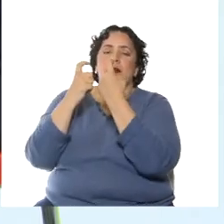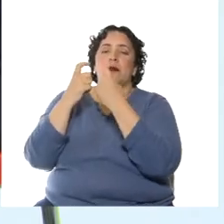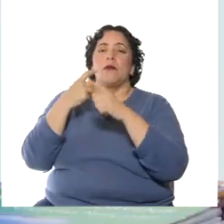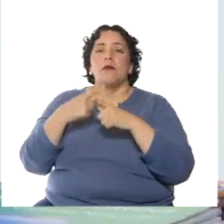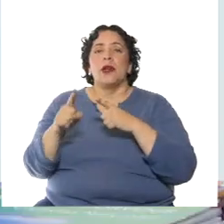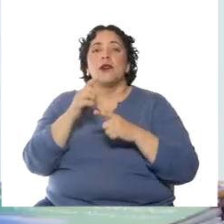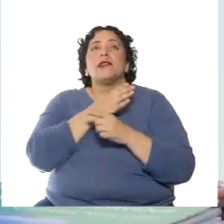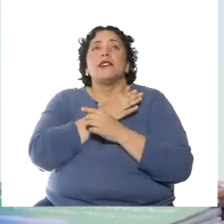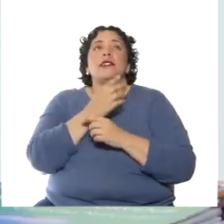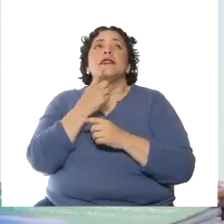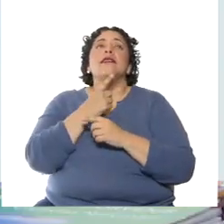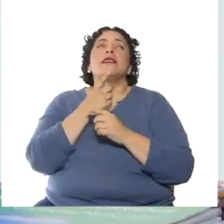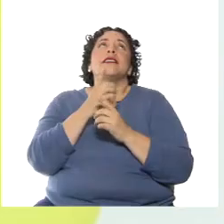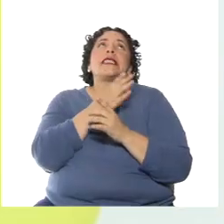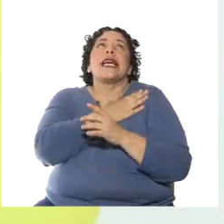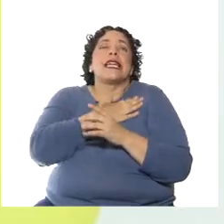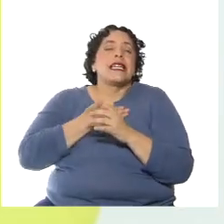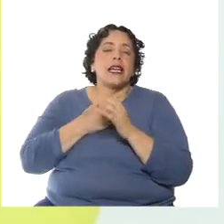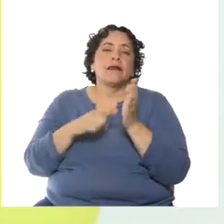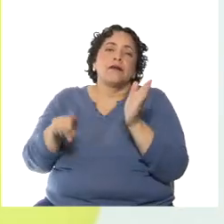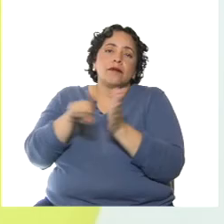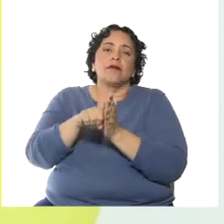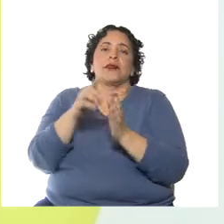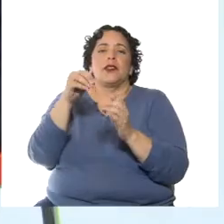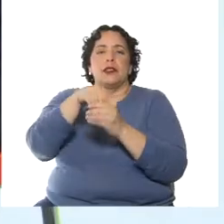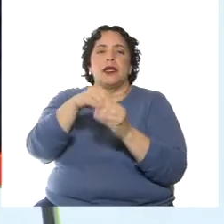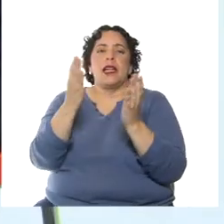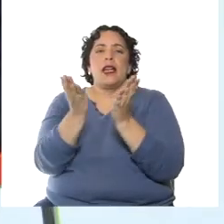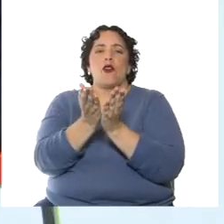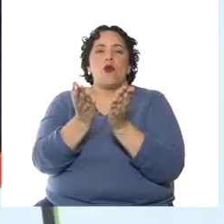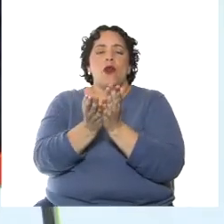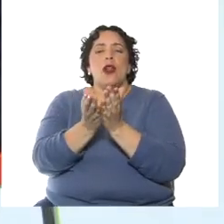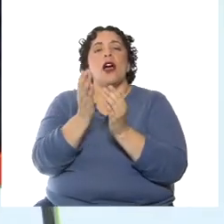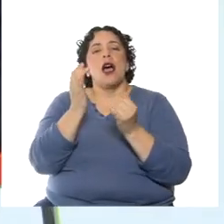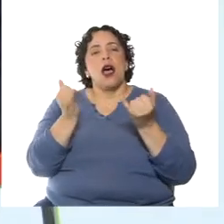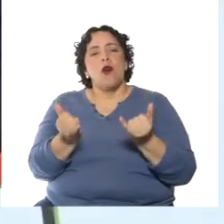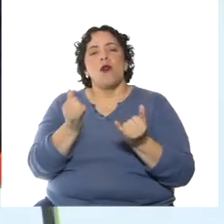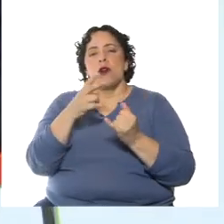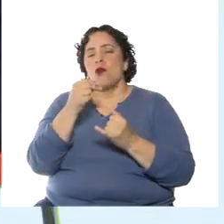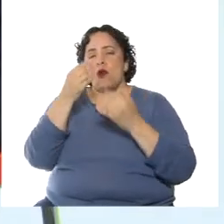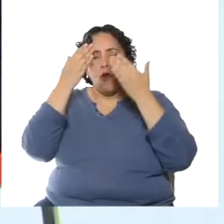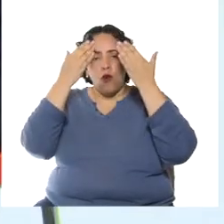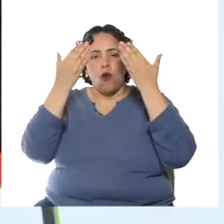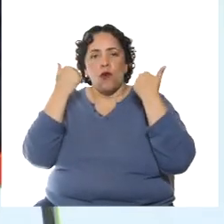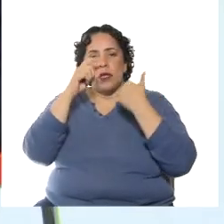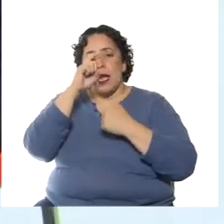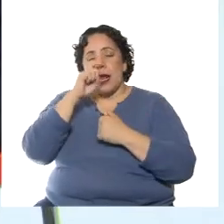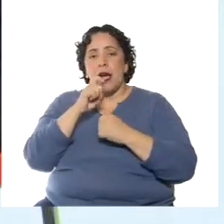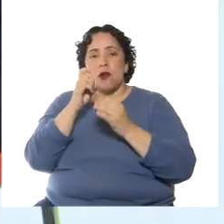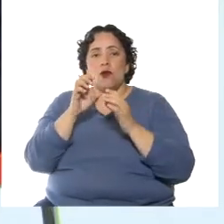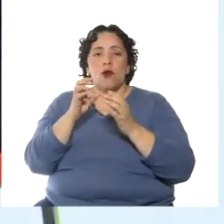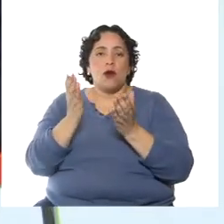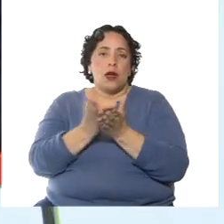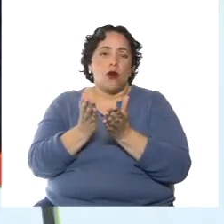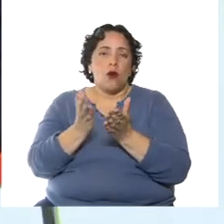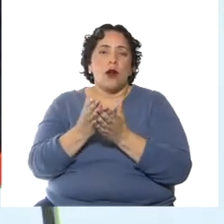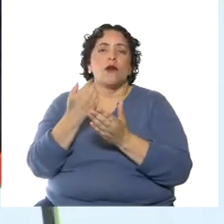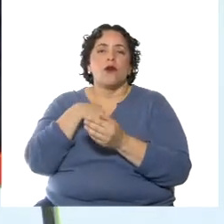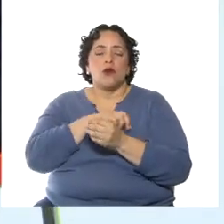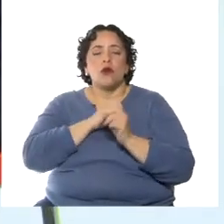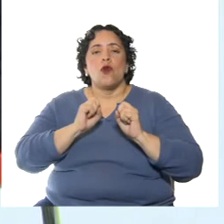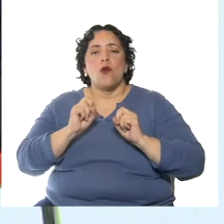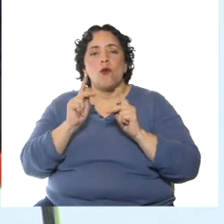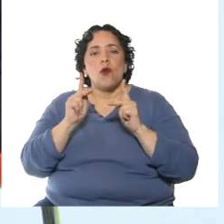pero añoraban ese regreso a clase. ¿Cómo no olvidar este año escolar, donde tuvimos